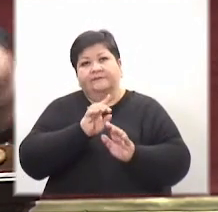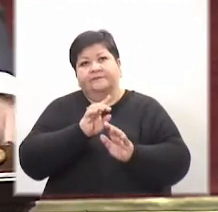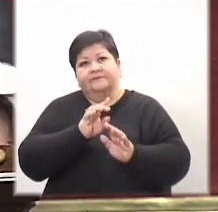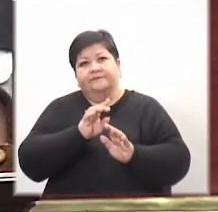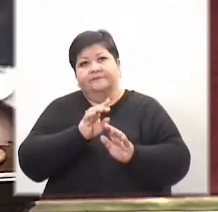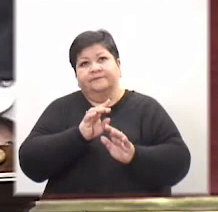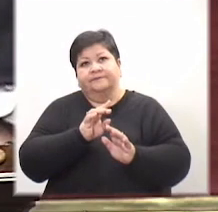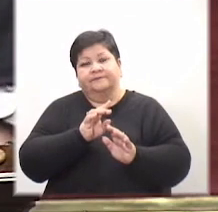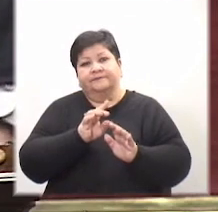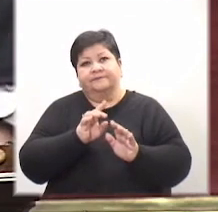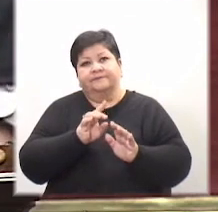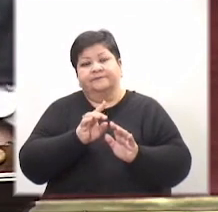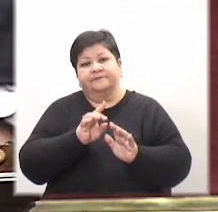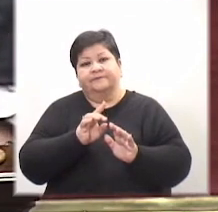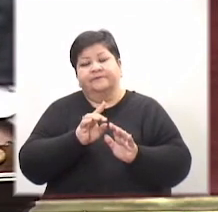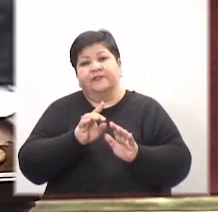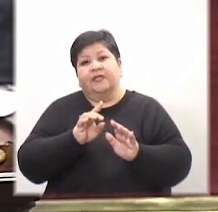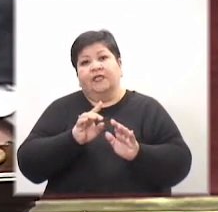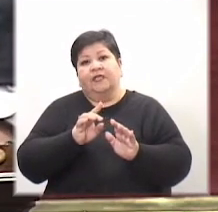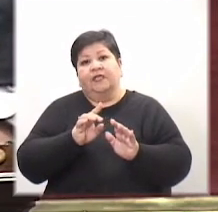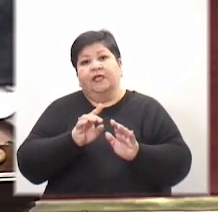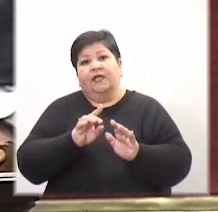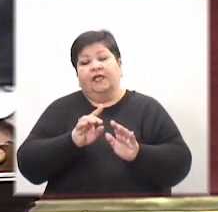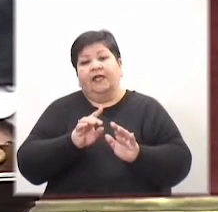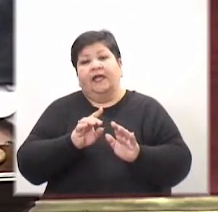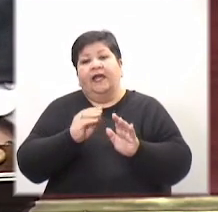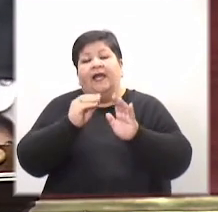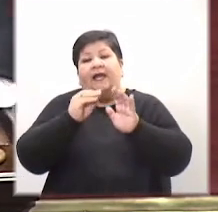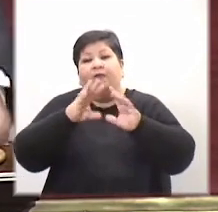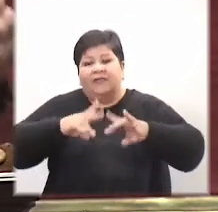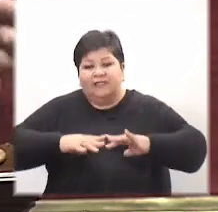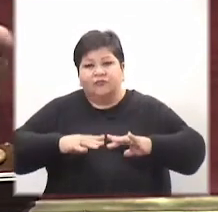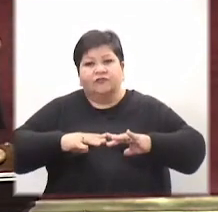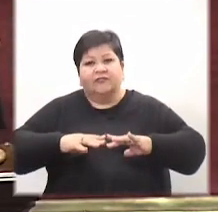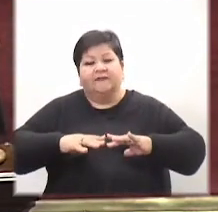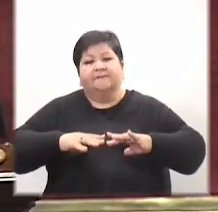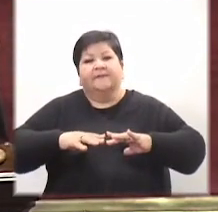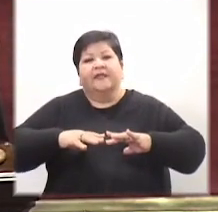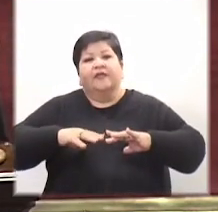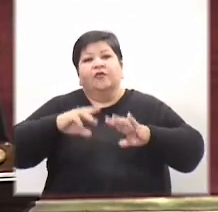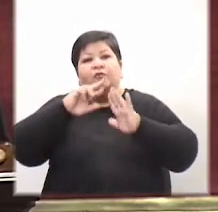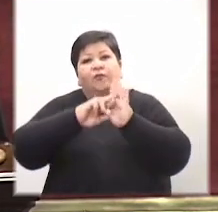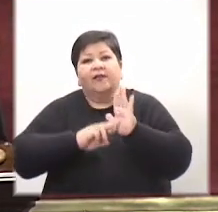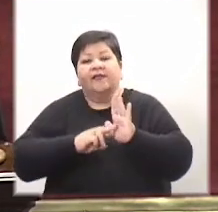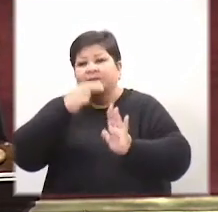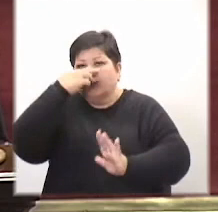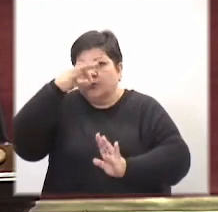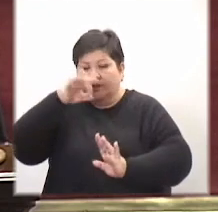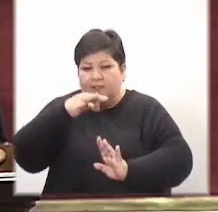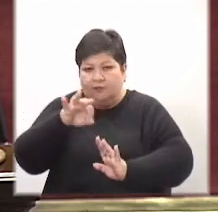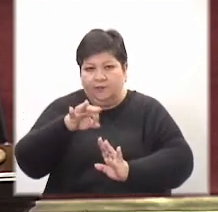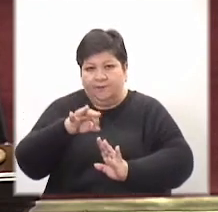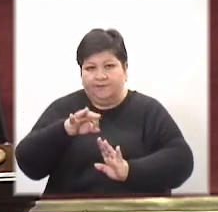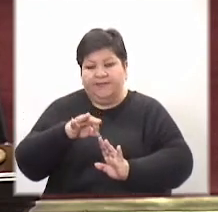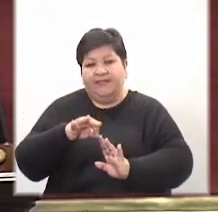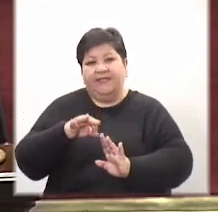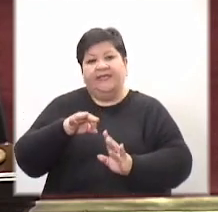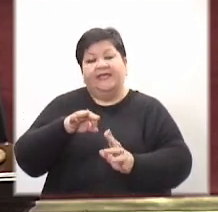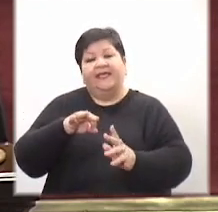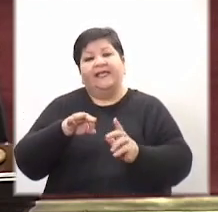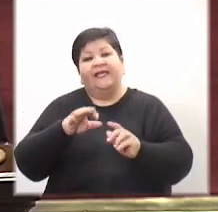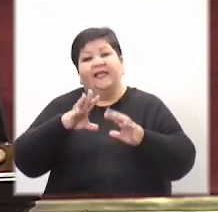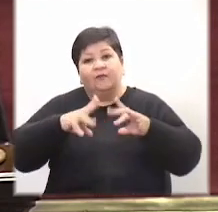notificándose con la jubilación normal, creando un régimen único para todos los organismos de la seguridad social. En el caso de las